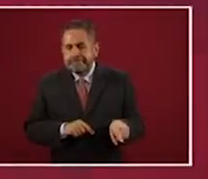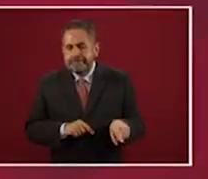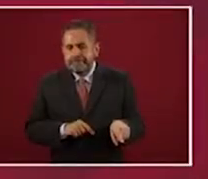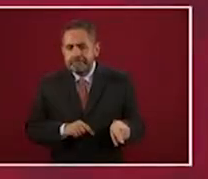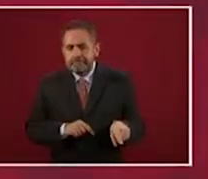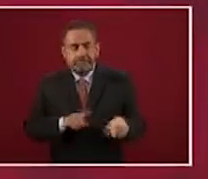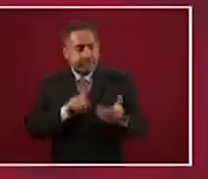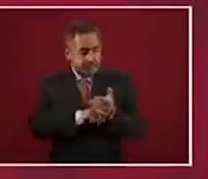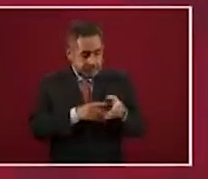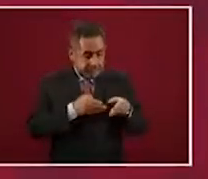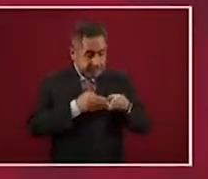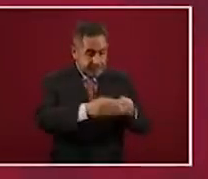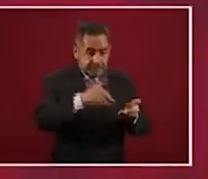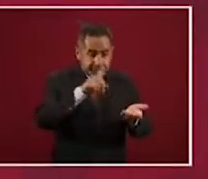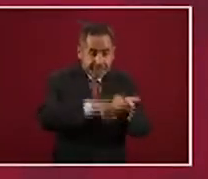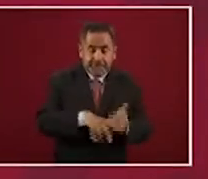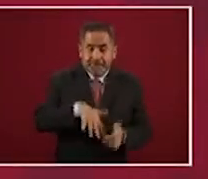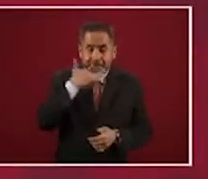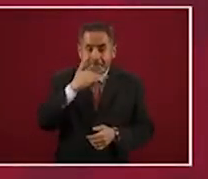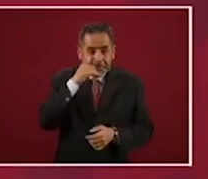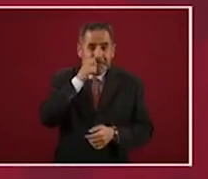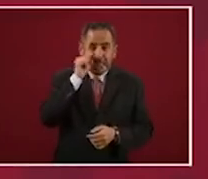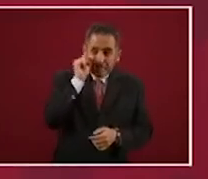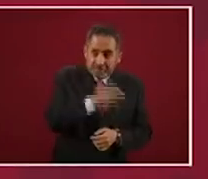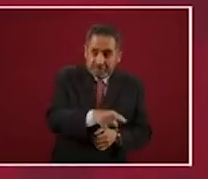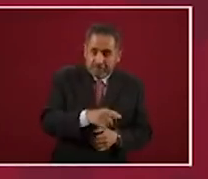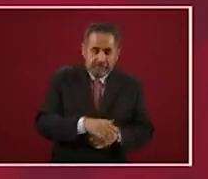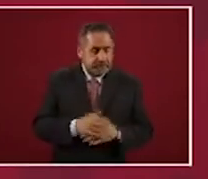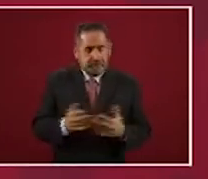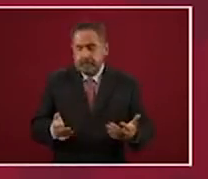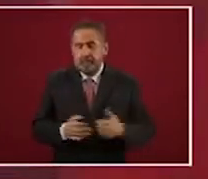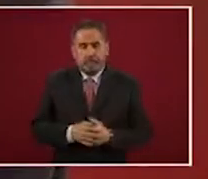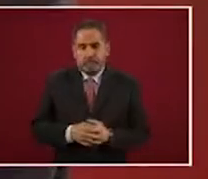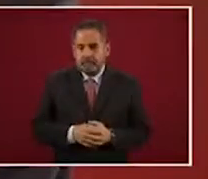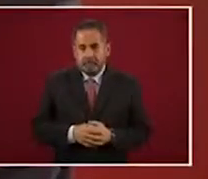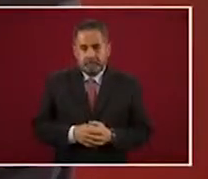dentro del puerto 10